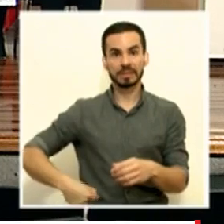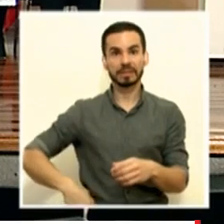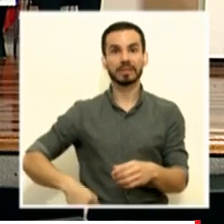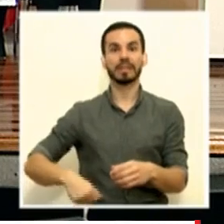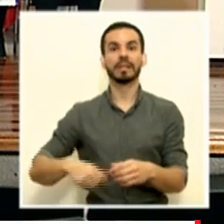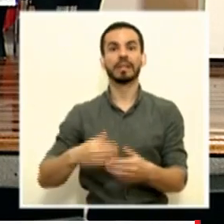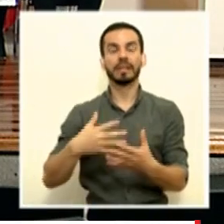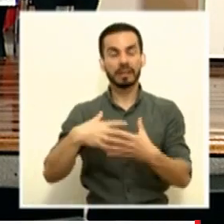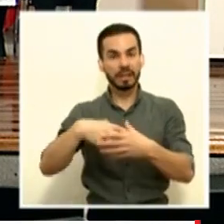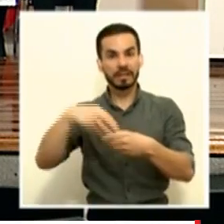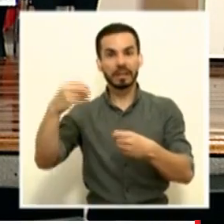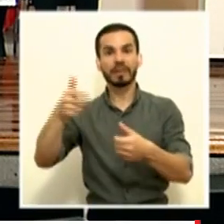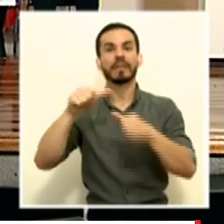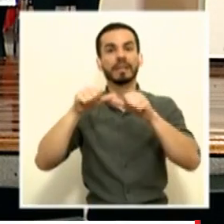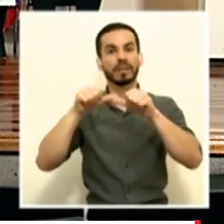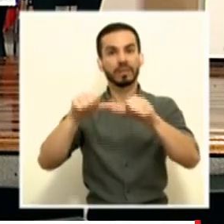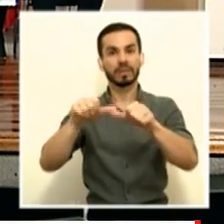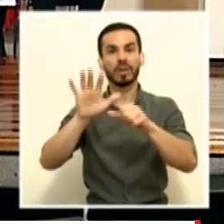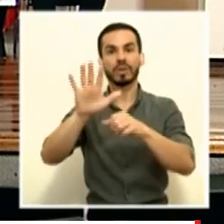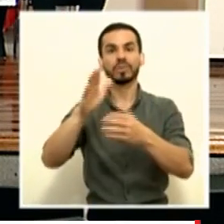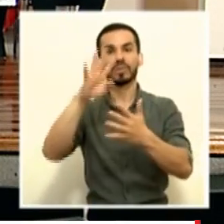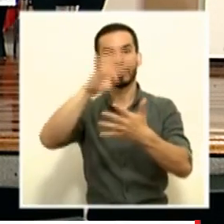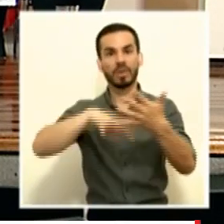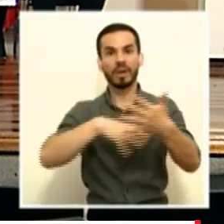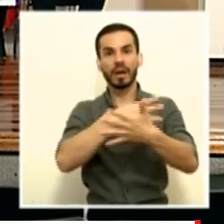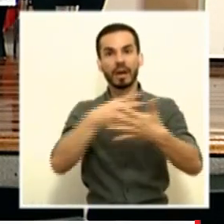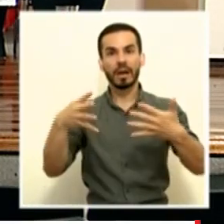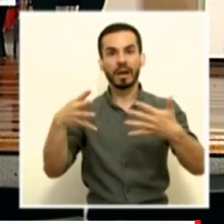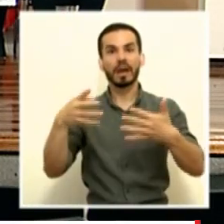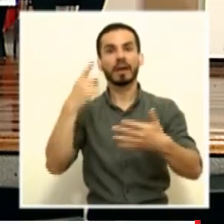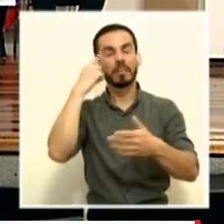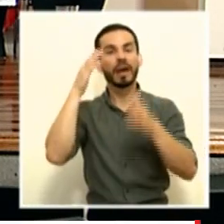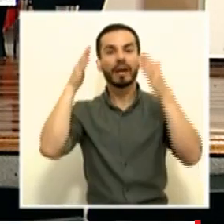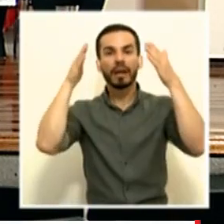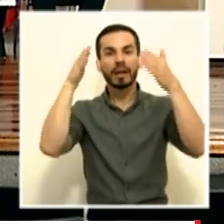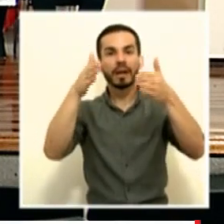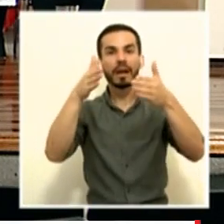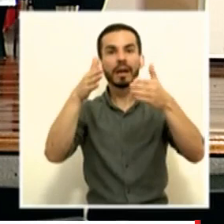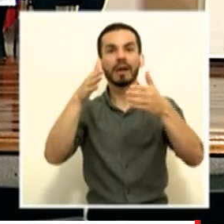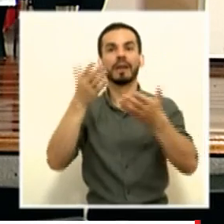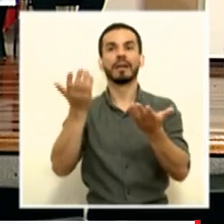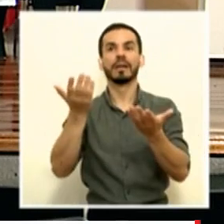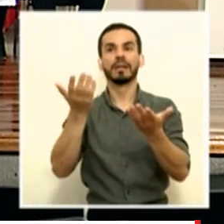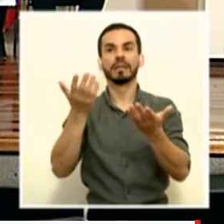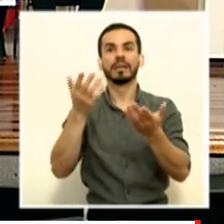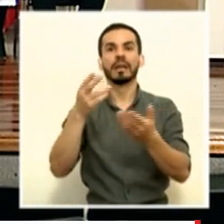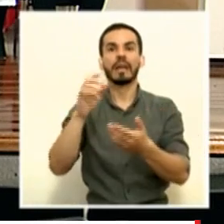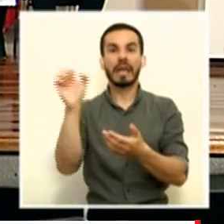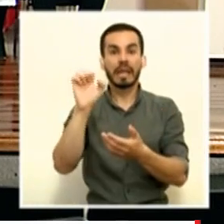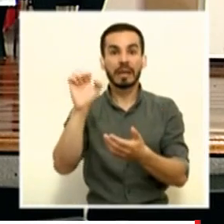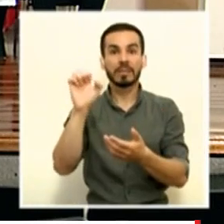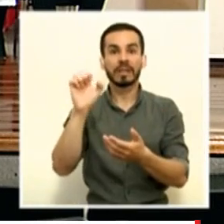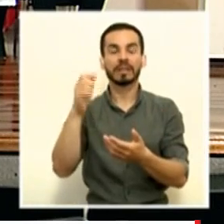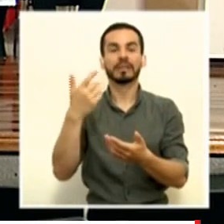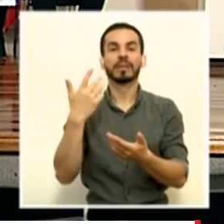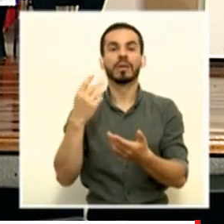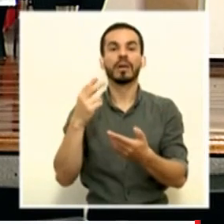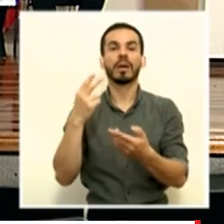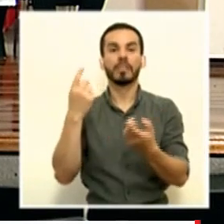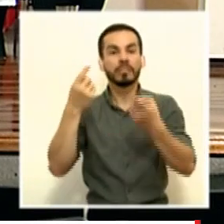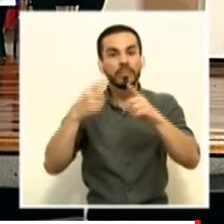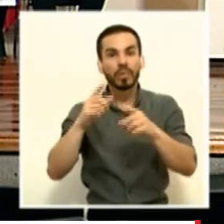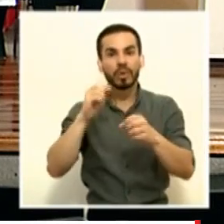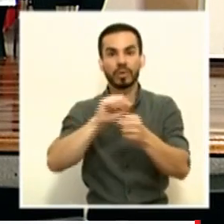República se retire, quien debe continuar con su agenda para atender la emergencia causada por